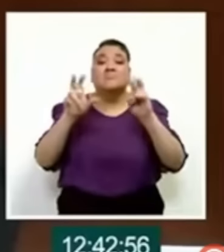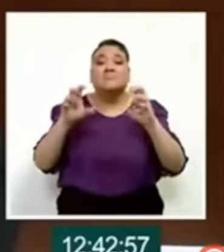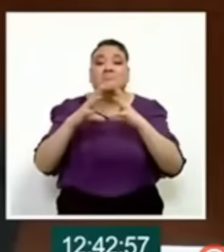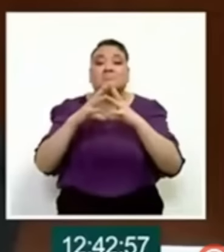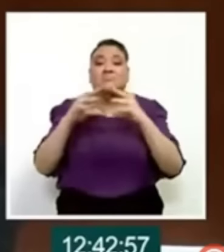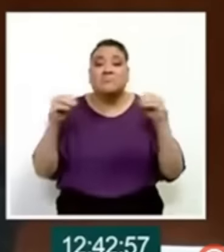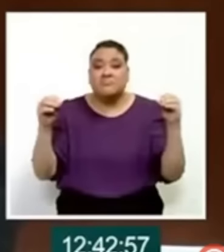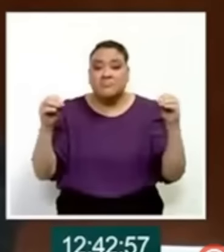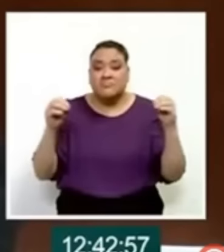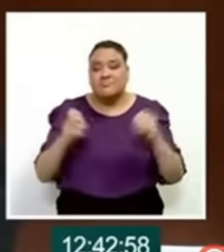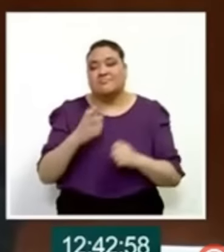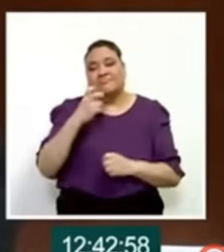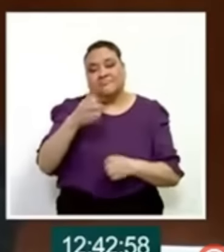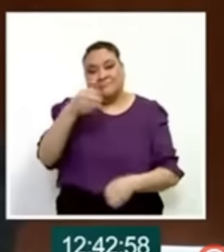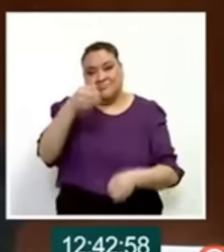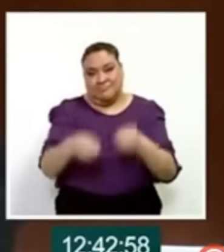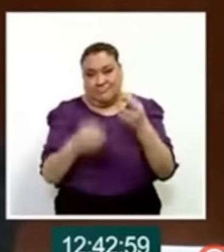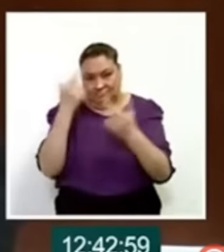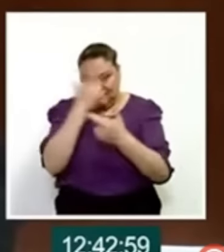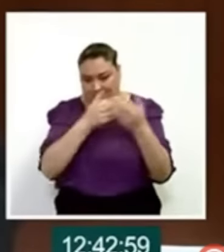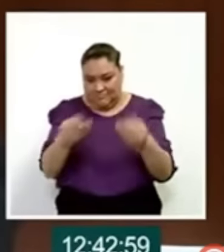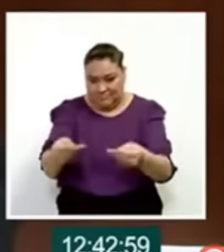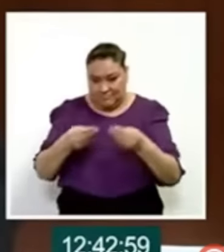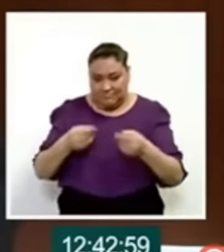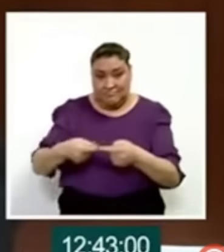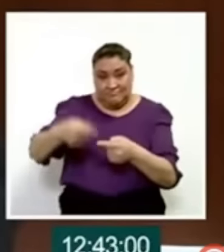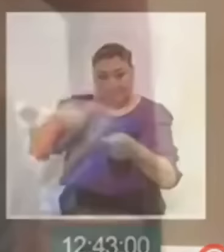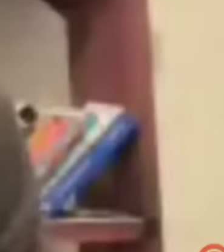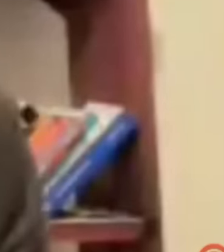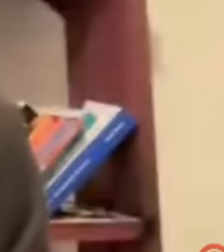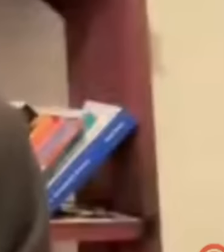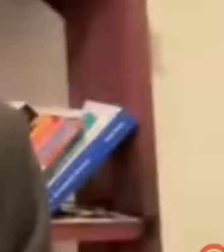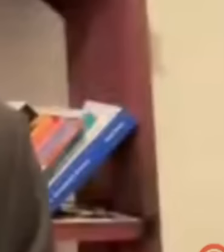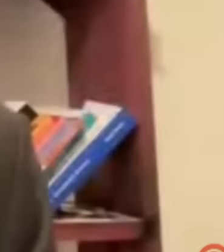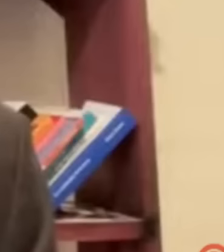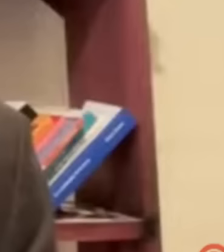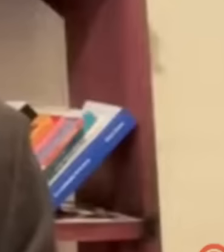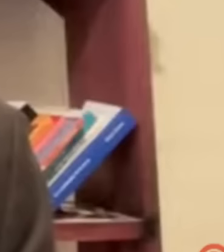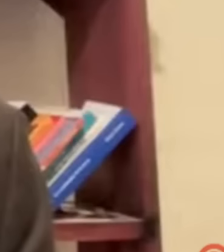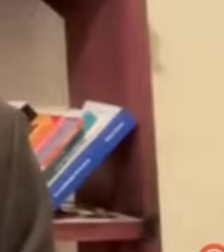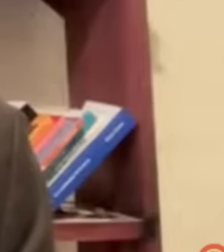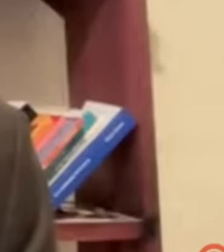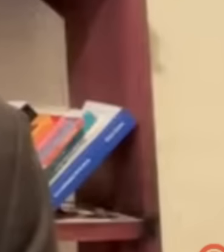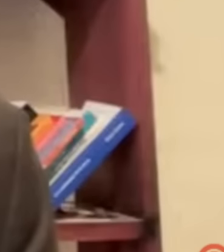¿verdad? Entonces, eh, yo creo que en ese aspecto